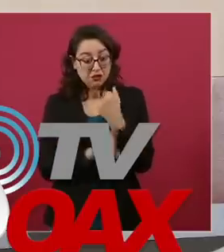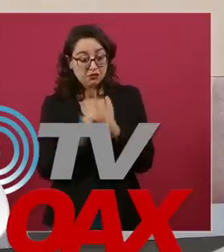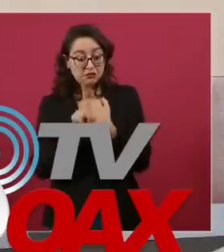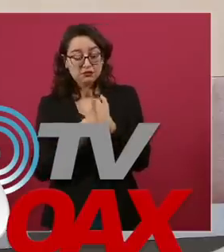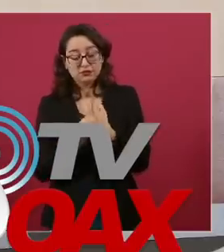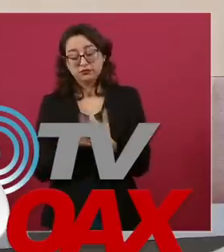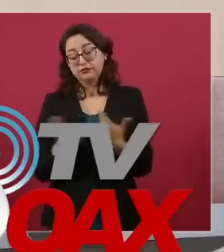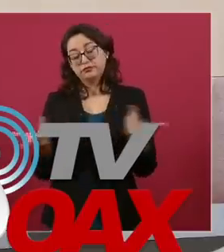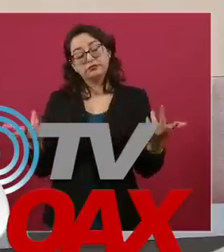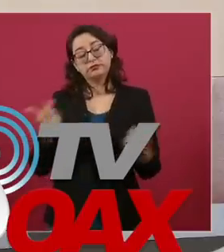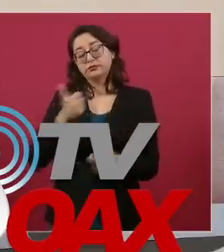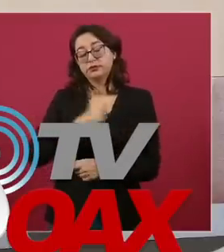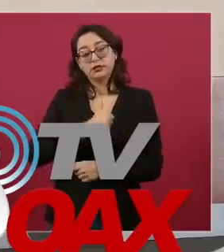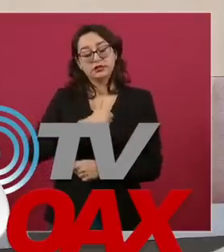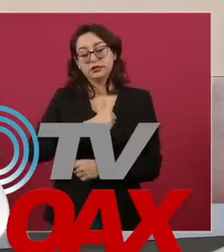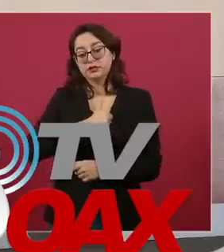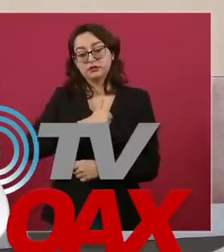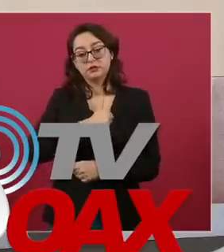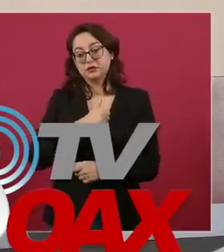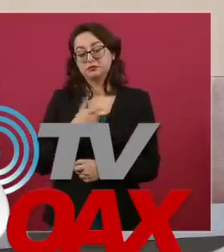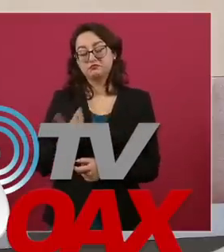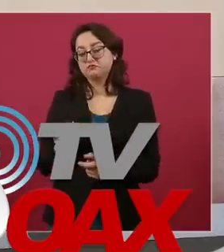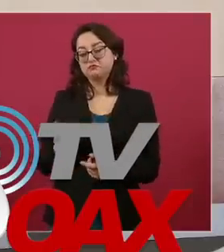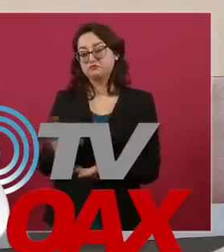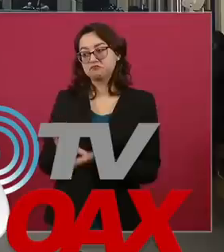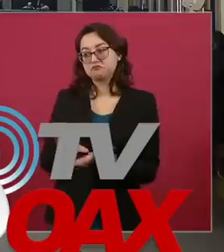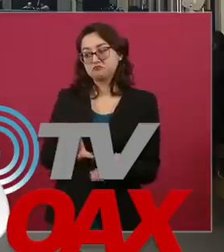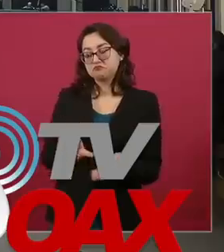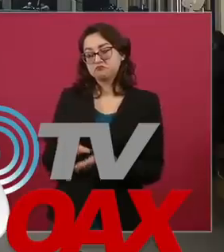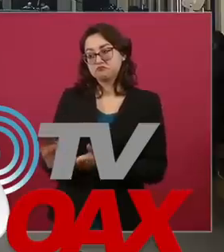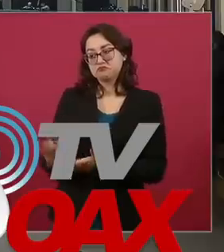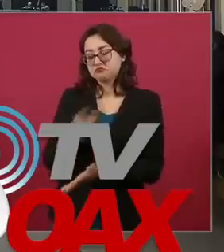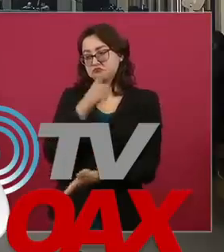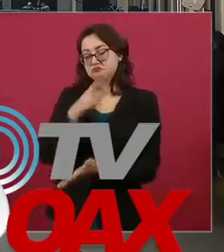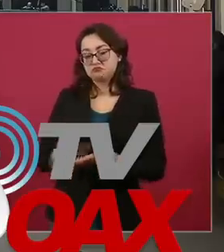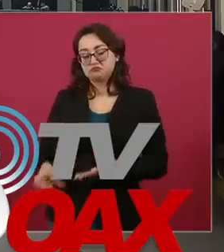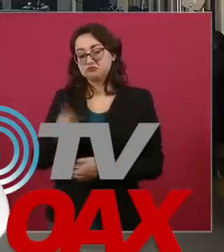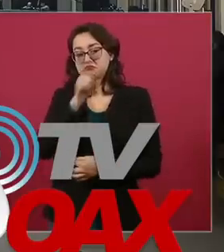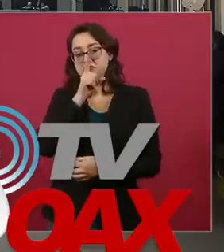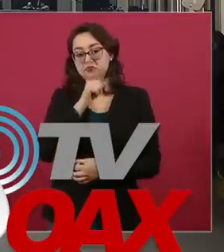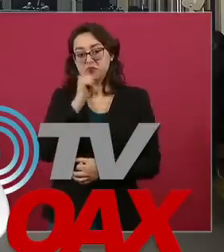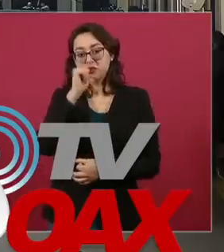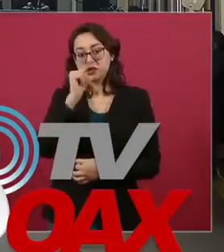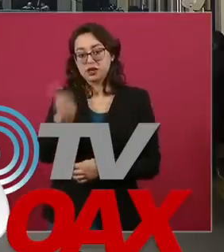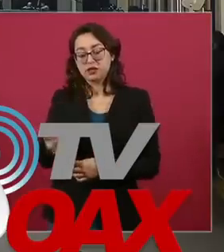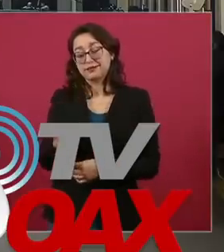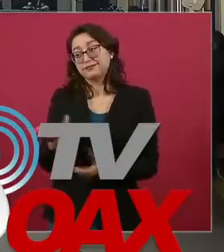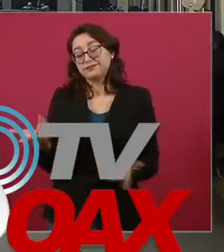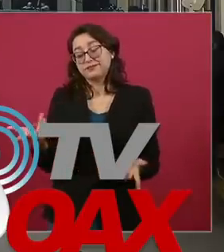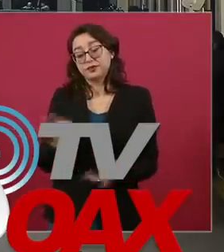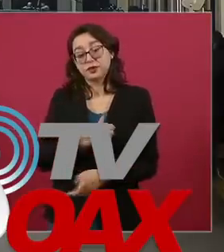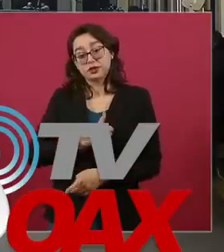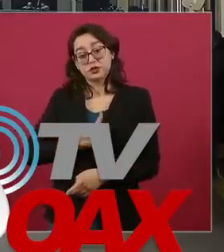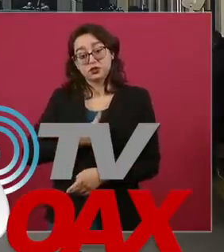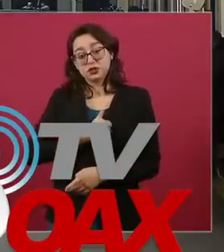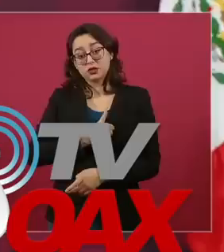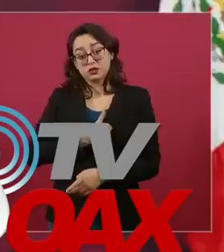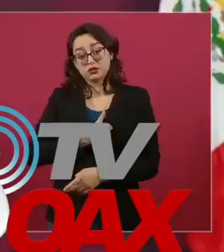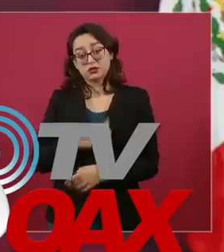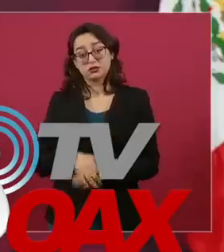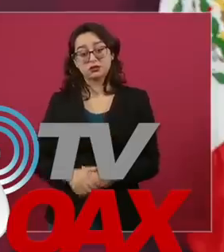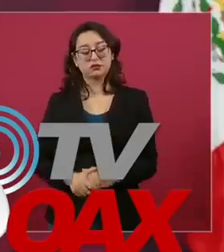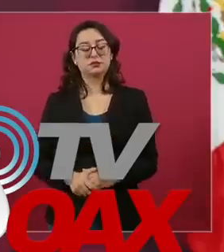comprarle la marca. Sí,